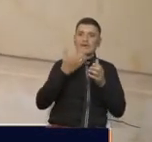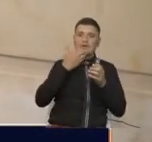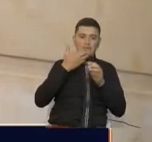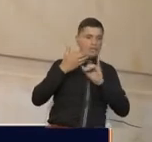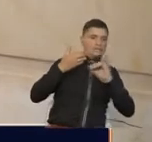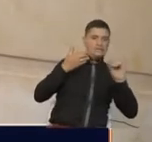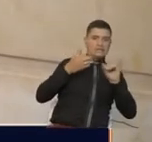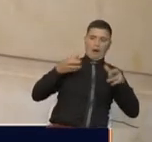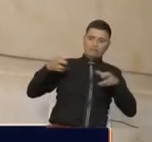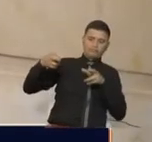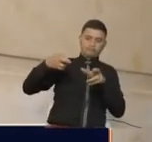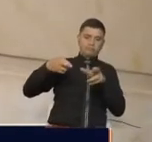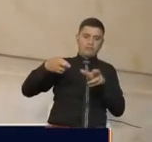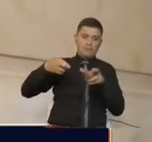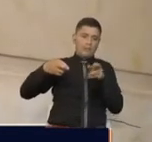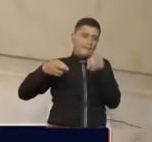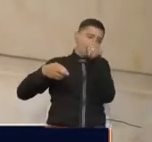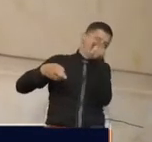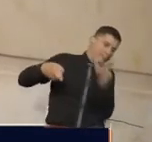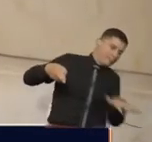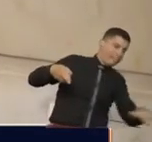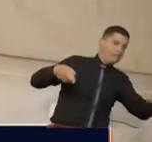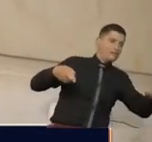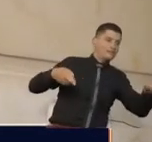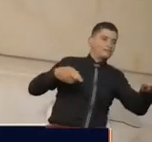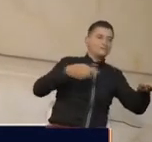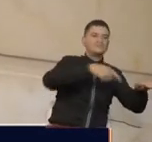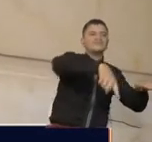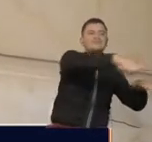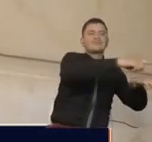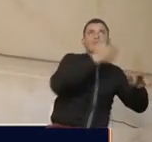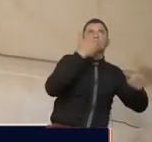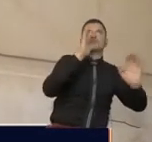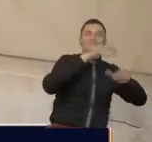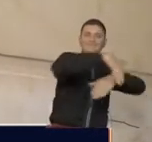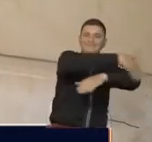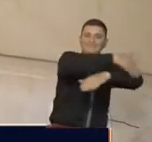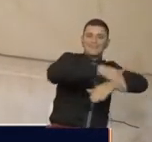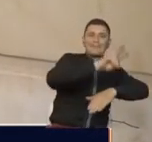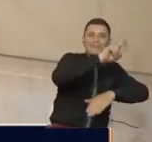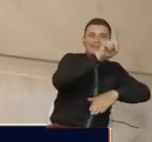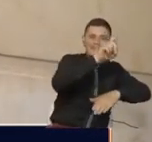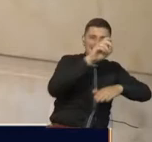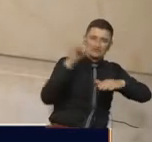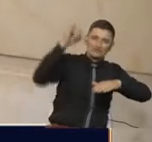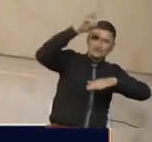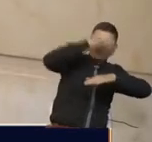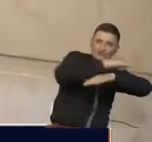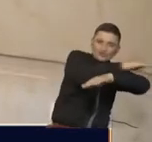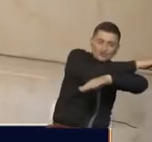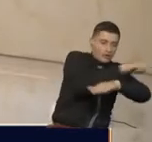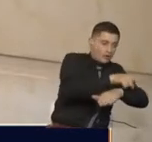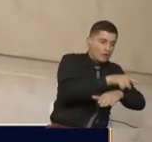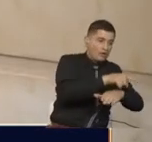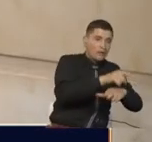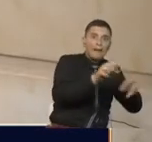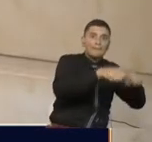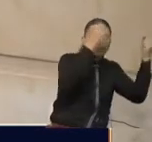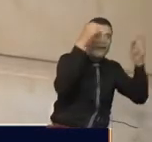izquierdo y estuviese inundada la calle 26 y el aeropuerto El Dorado de Bogotá, ¿le responderíamos lo